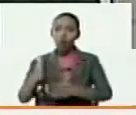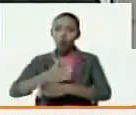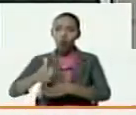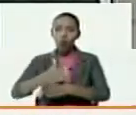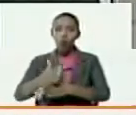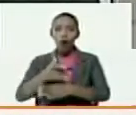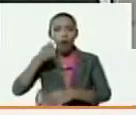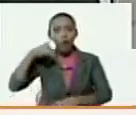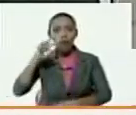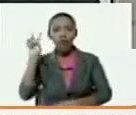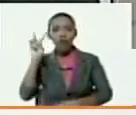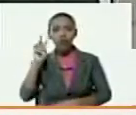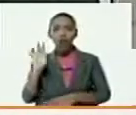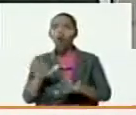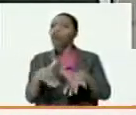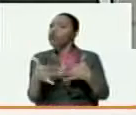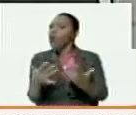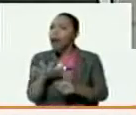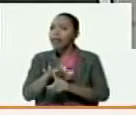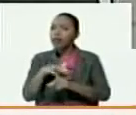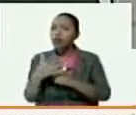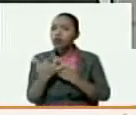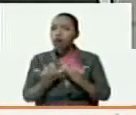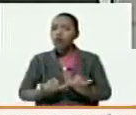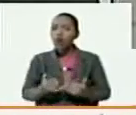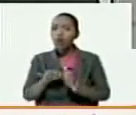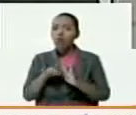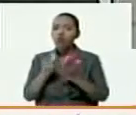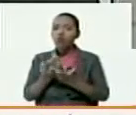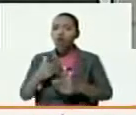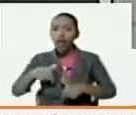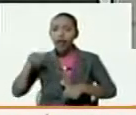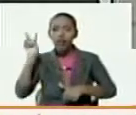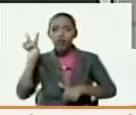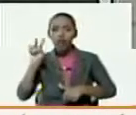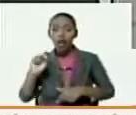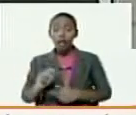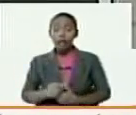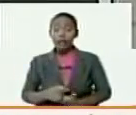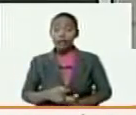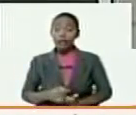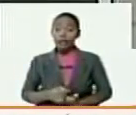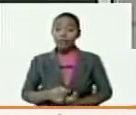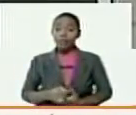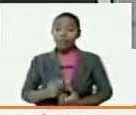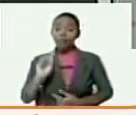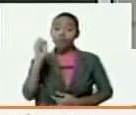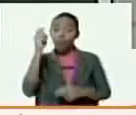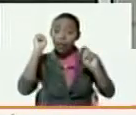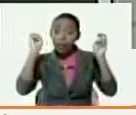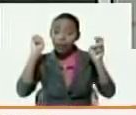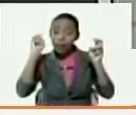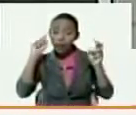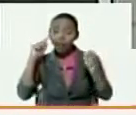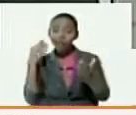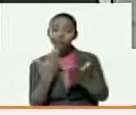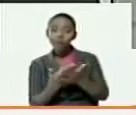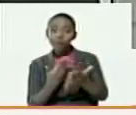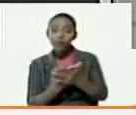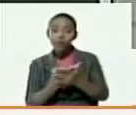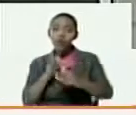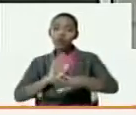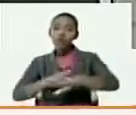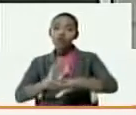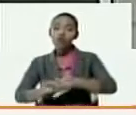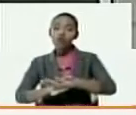cuál es la situación actual en el mundo y en venezuela en primer lugar y confirmar e informar que